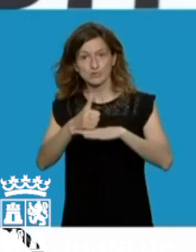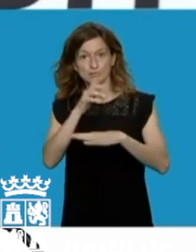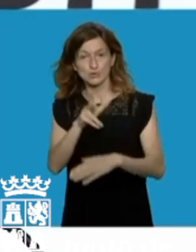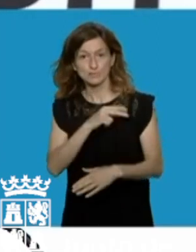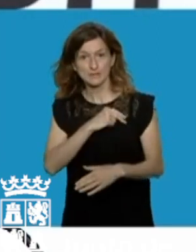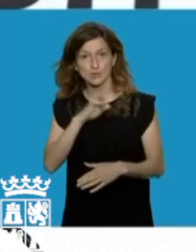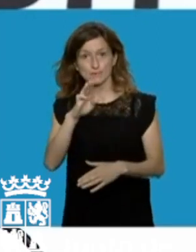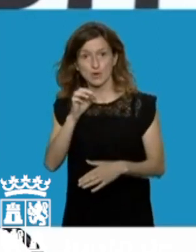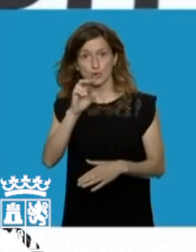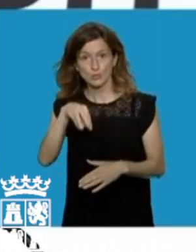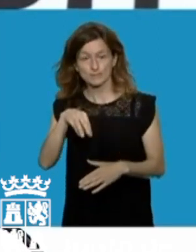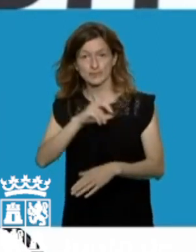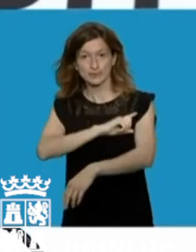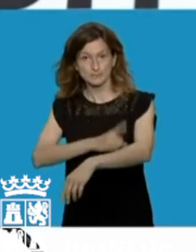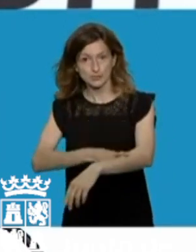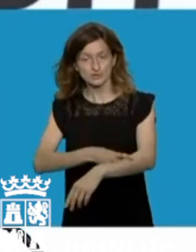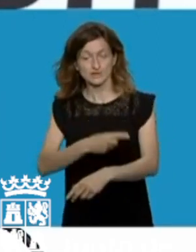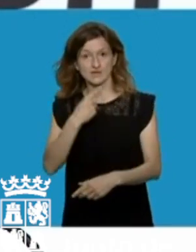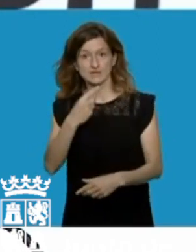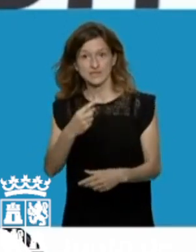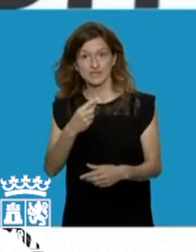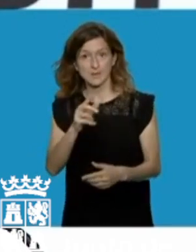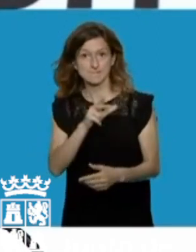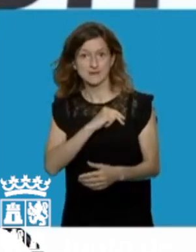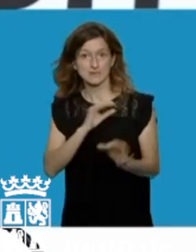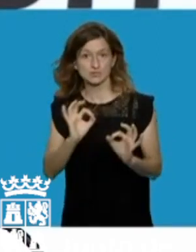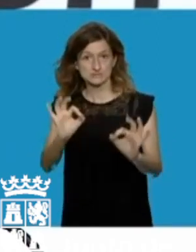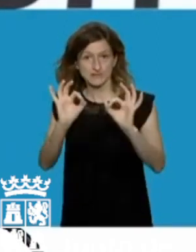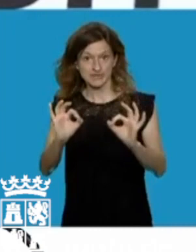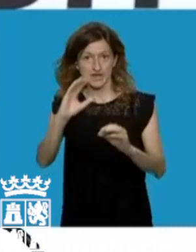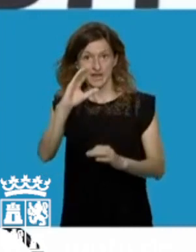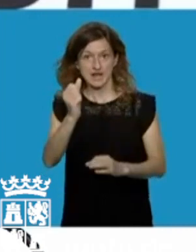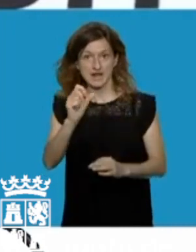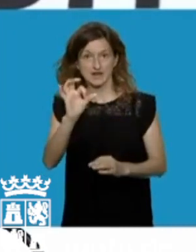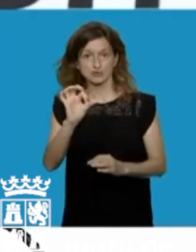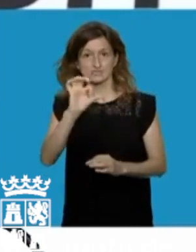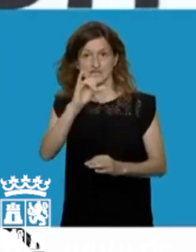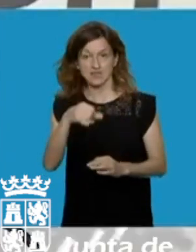Premios Podium del Deporte ha otorgado una mención especial para Carlos Sainz Esteban.